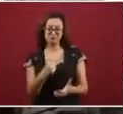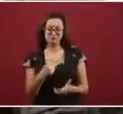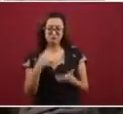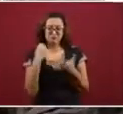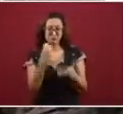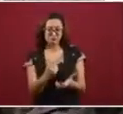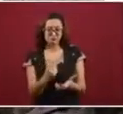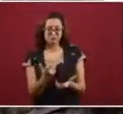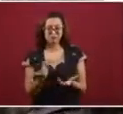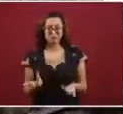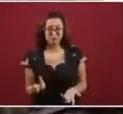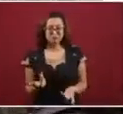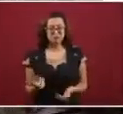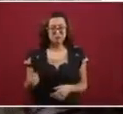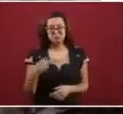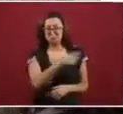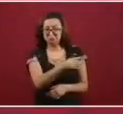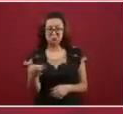a quienes reprueban,